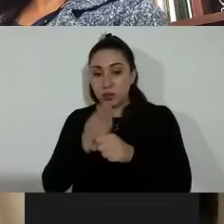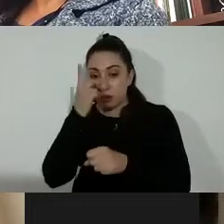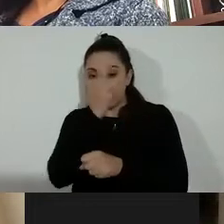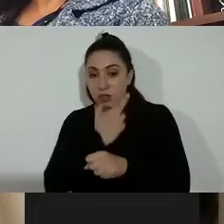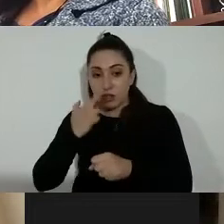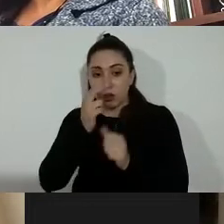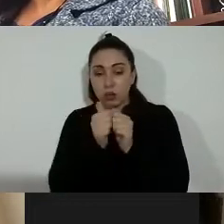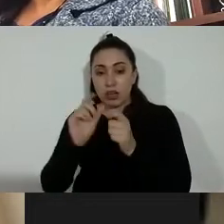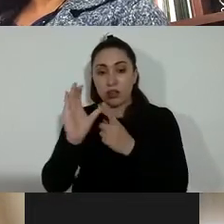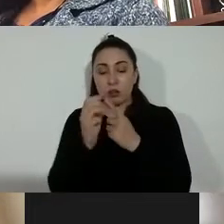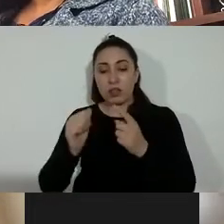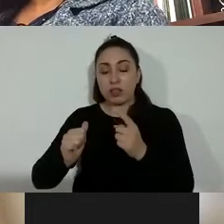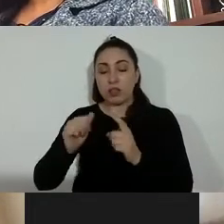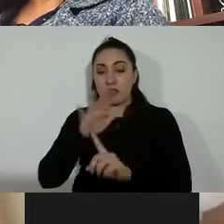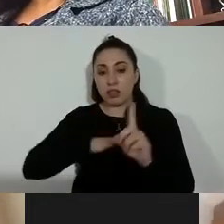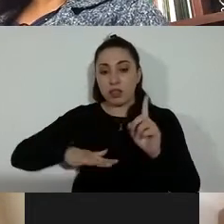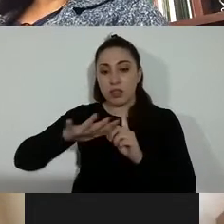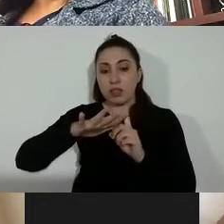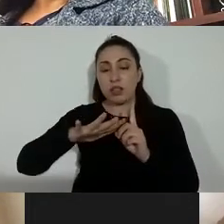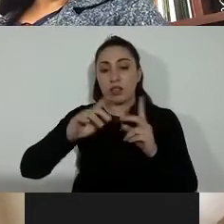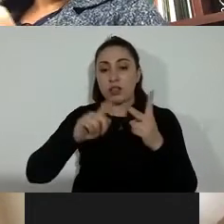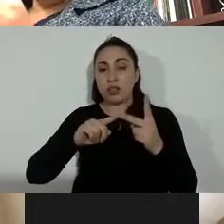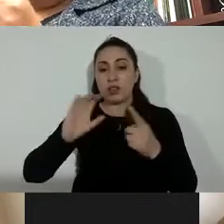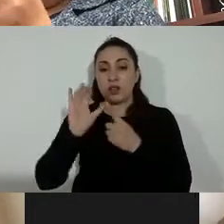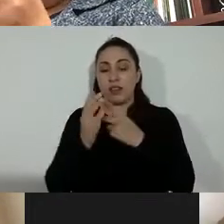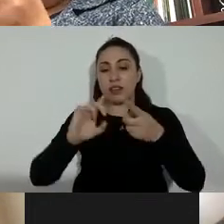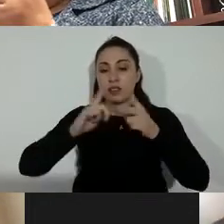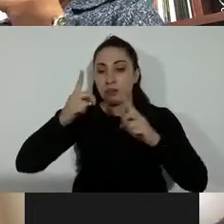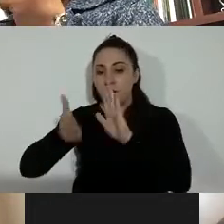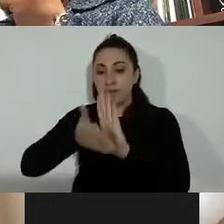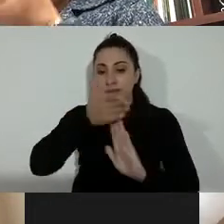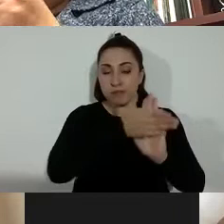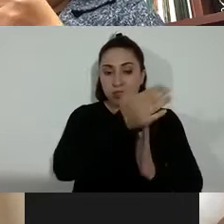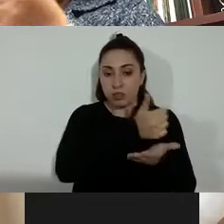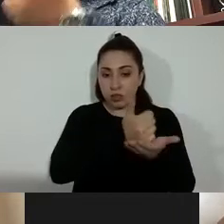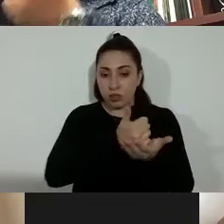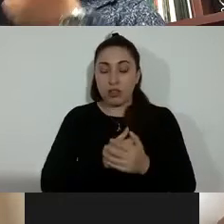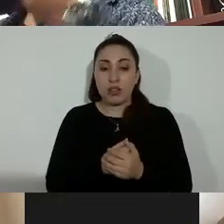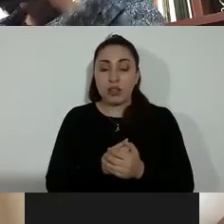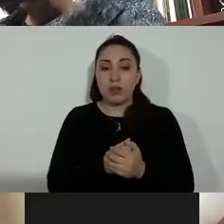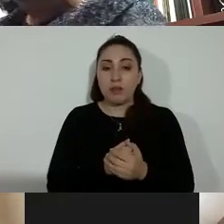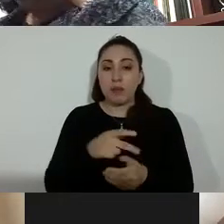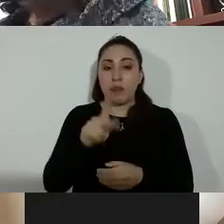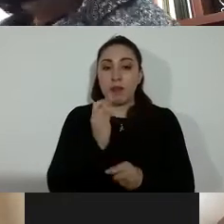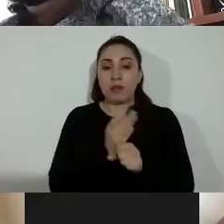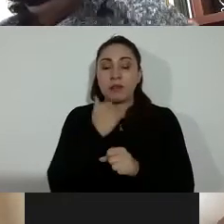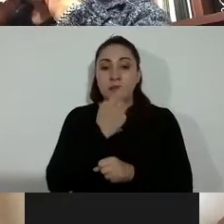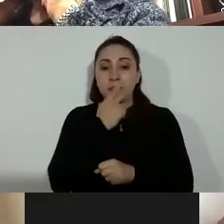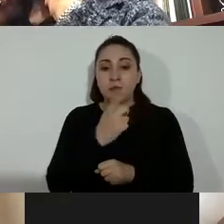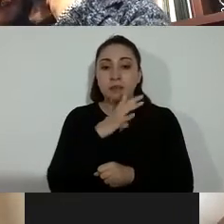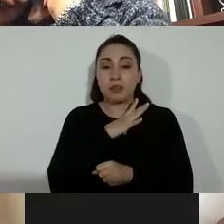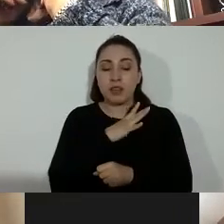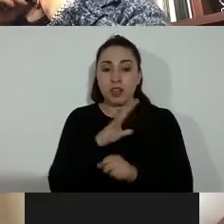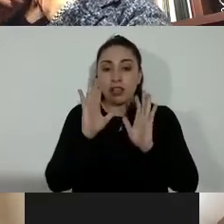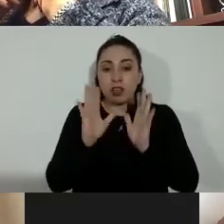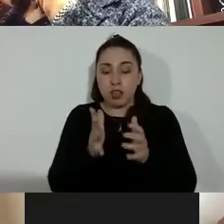Espacio Público y Desarrollo e Infraestructura Urbana. Sin embargo, decirles que hay un precedente